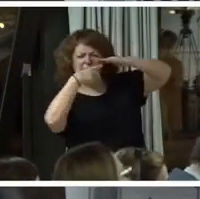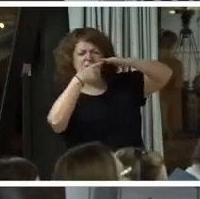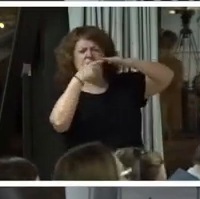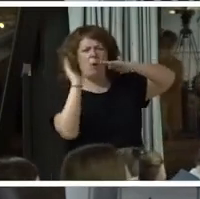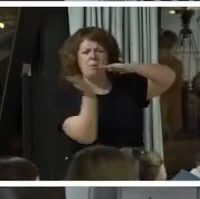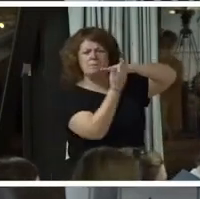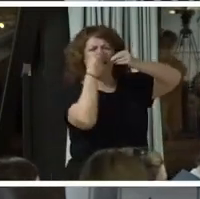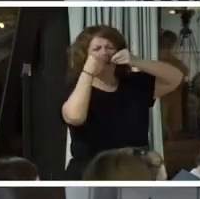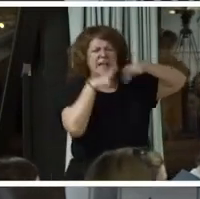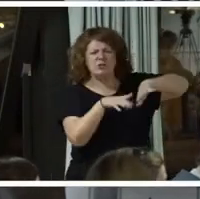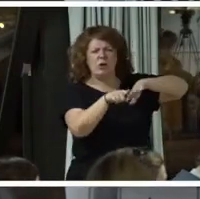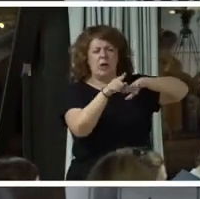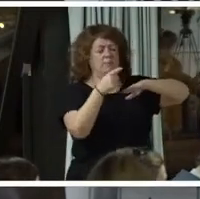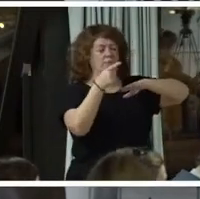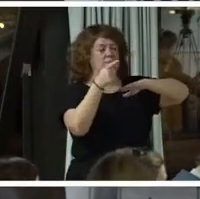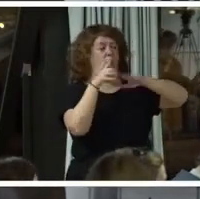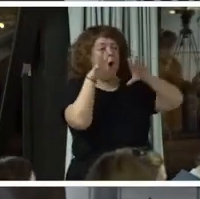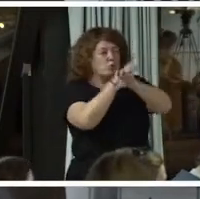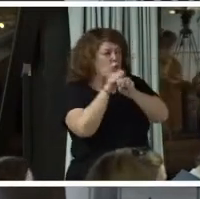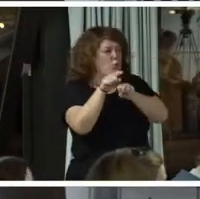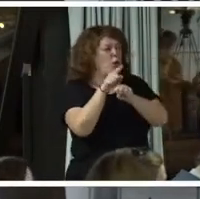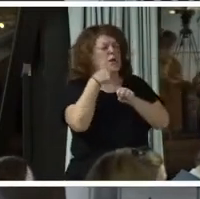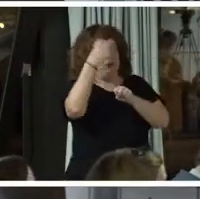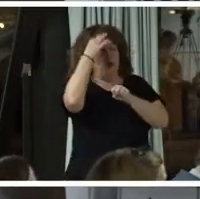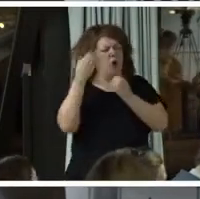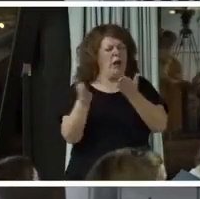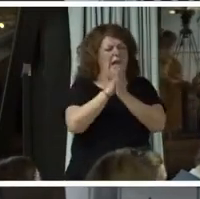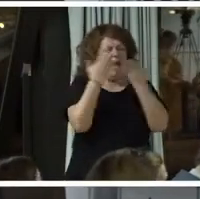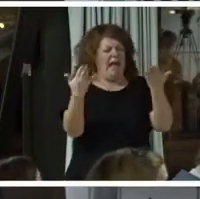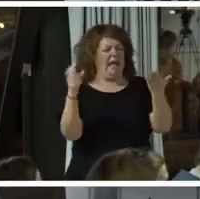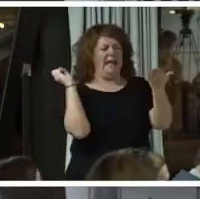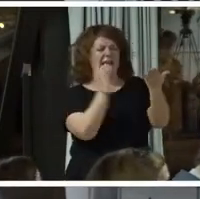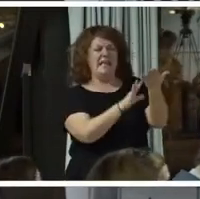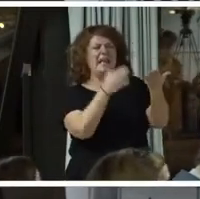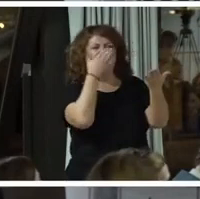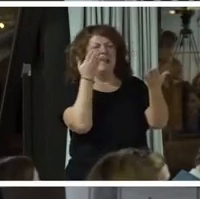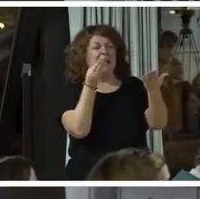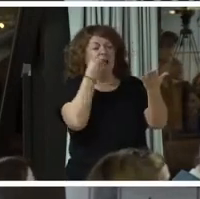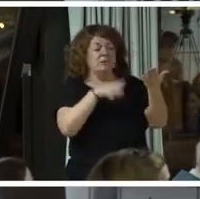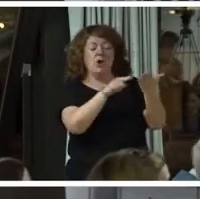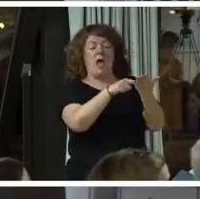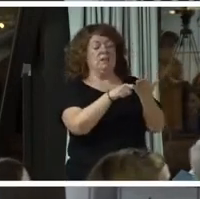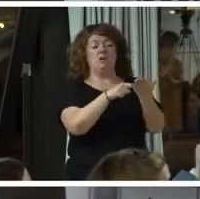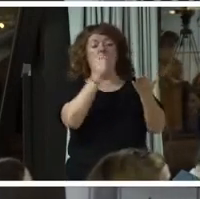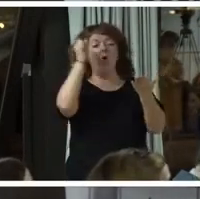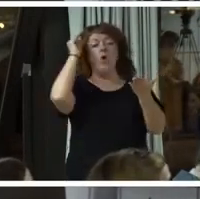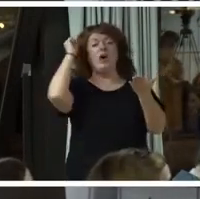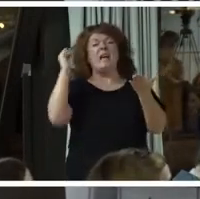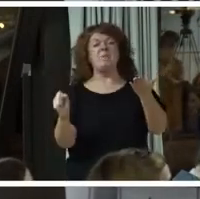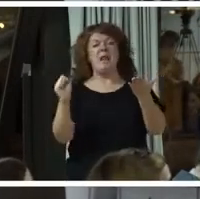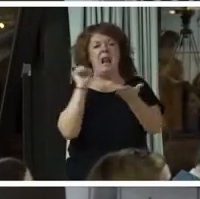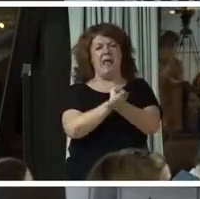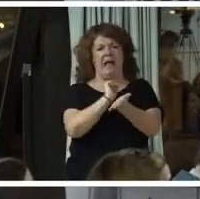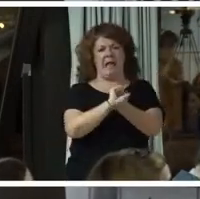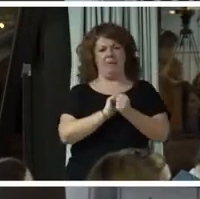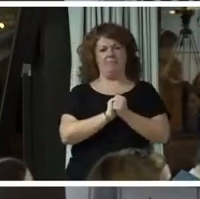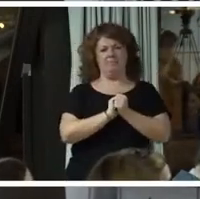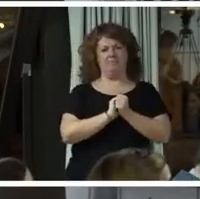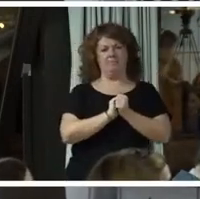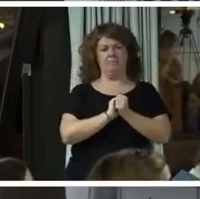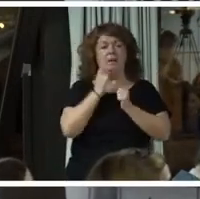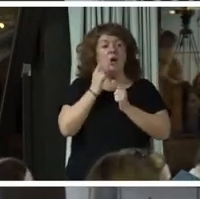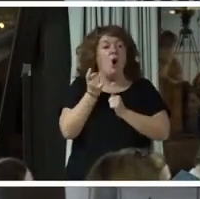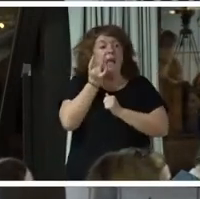de la historia de la humanidad y estoy convencida de que pasará la historia como lo que es un criminal de guerra pero me parece que todas las